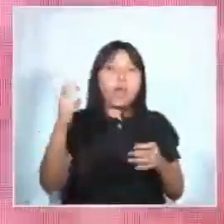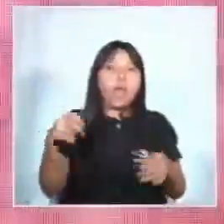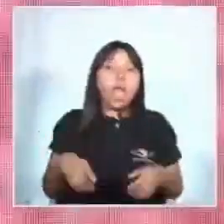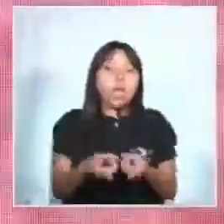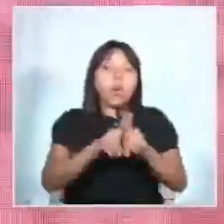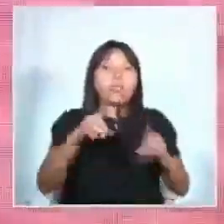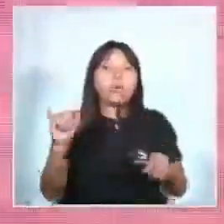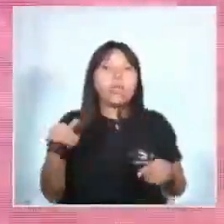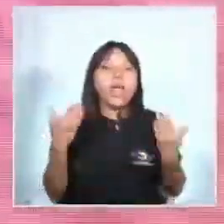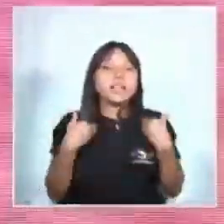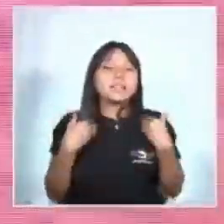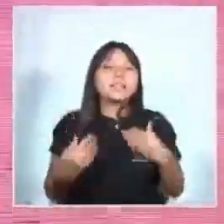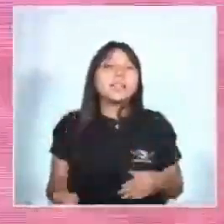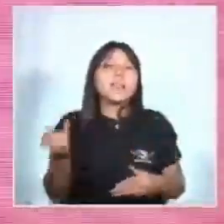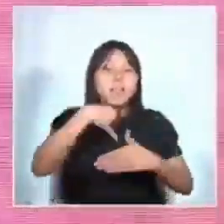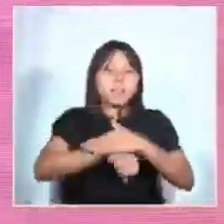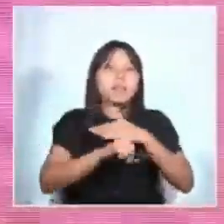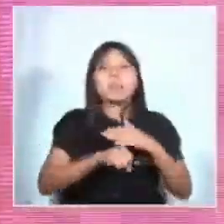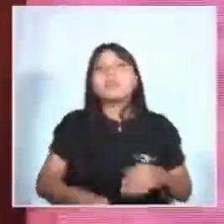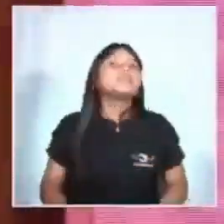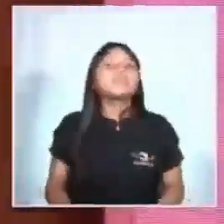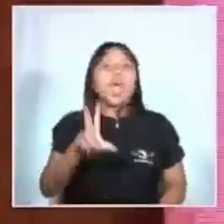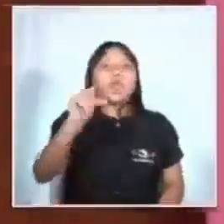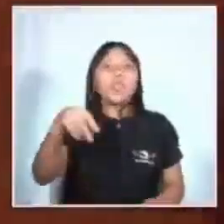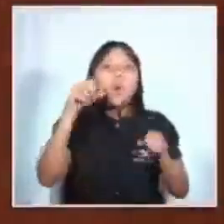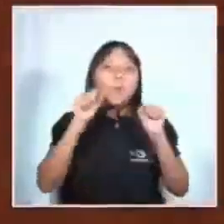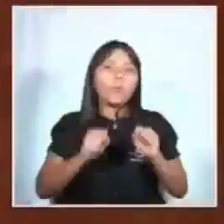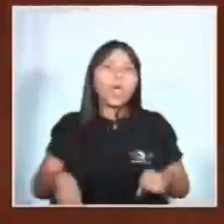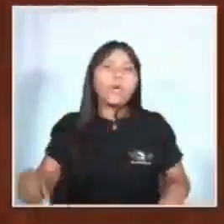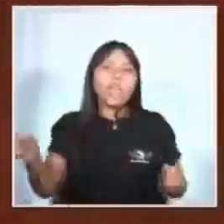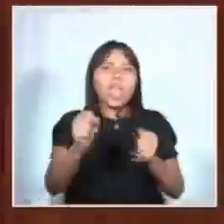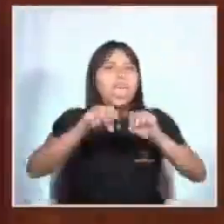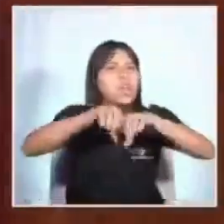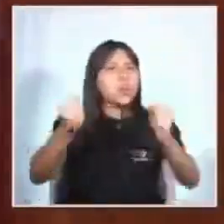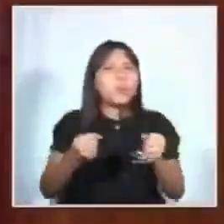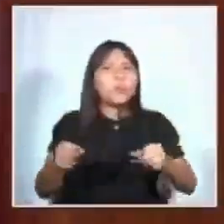Usted no puede romper cadenas externas si usted posee